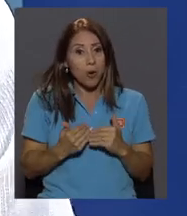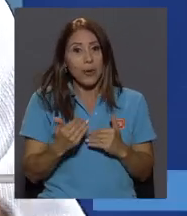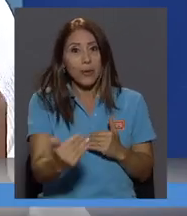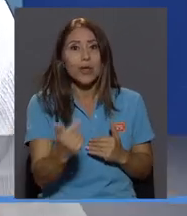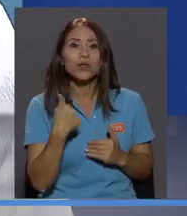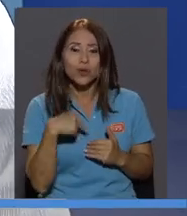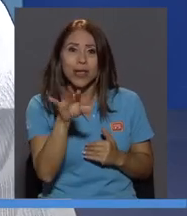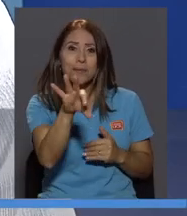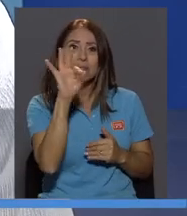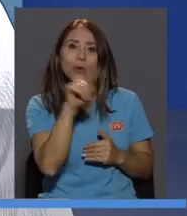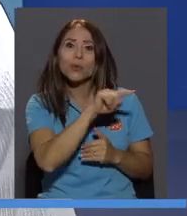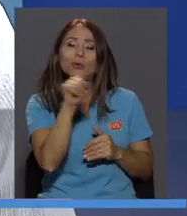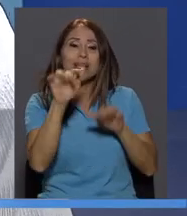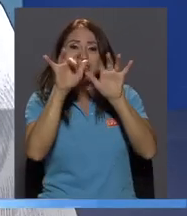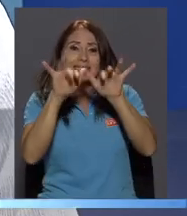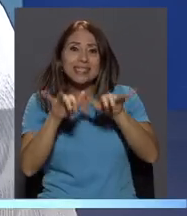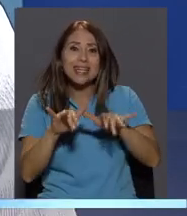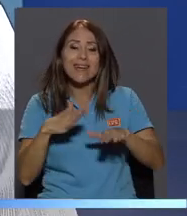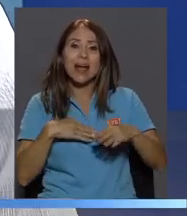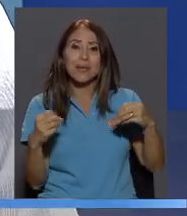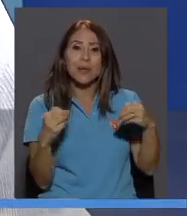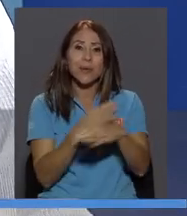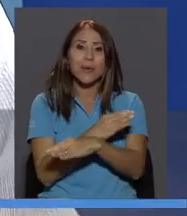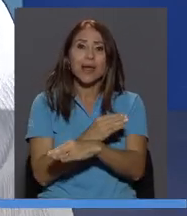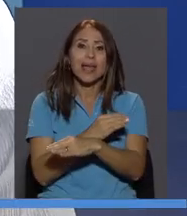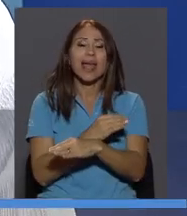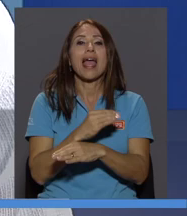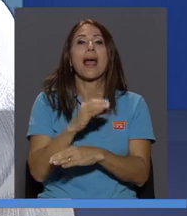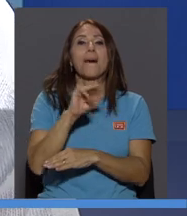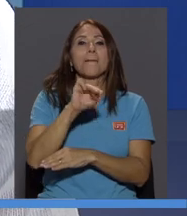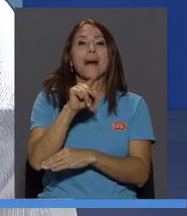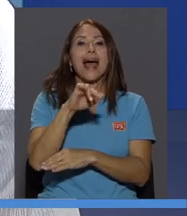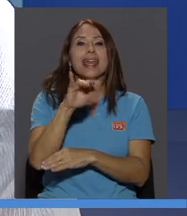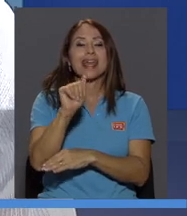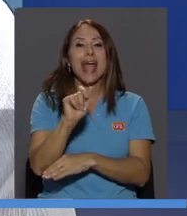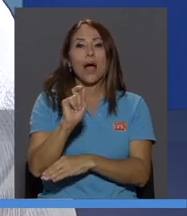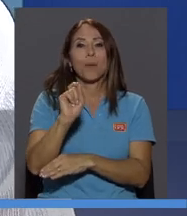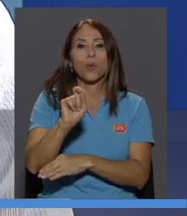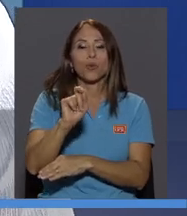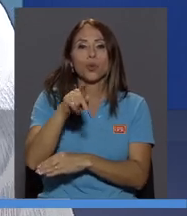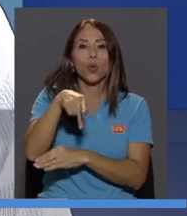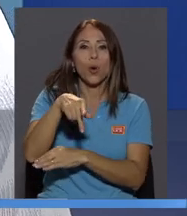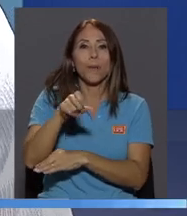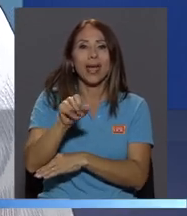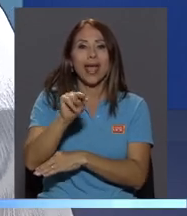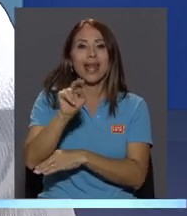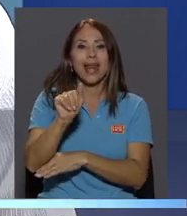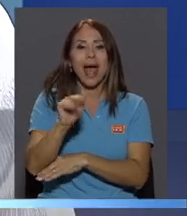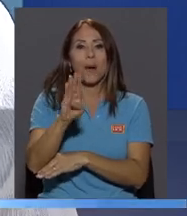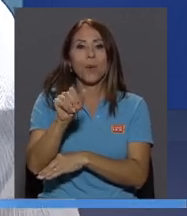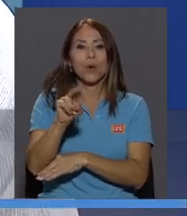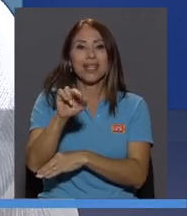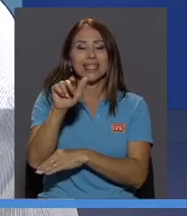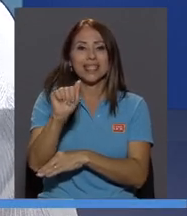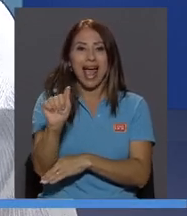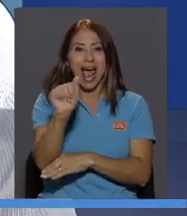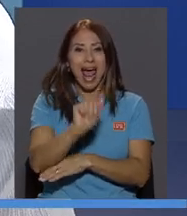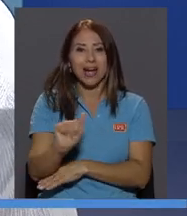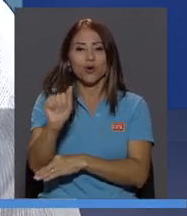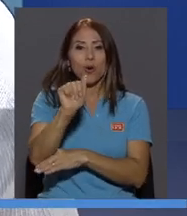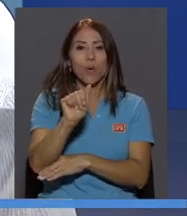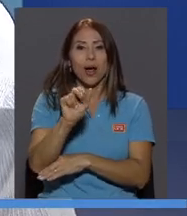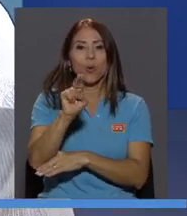de ahora a que me escriban a mi dirección electrónica institucional mari apuntó pena bonilla arroba ese